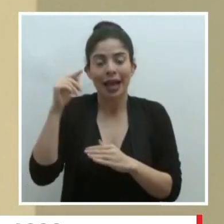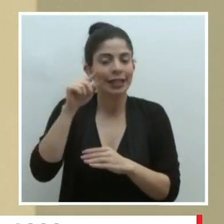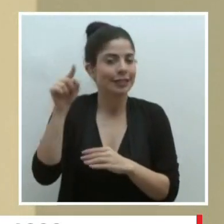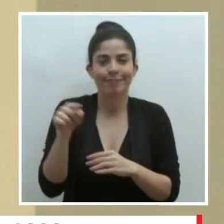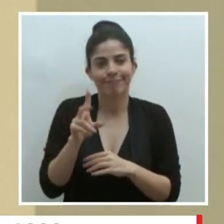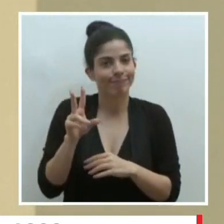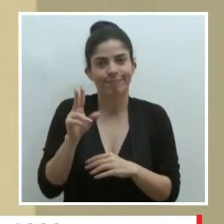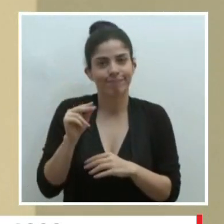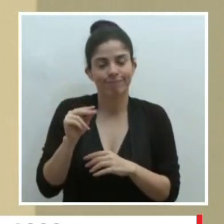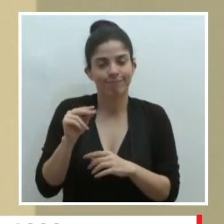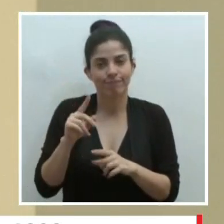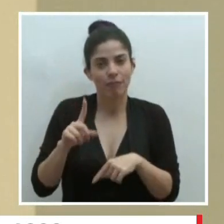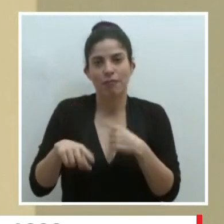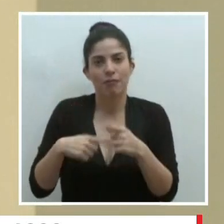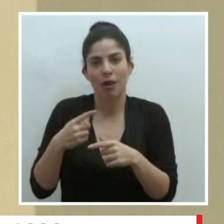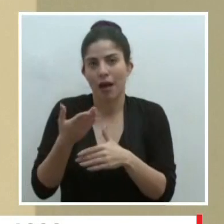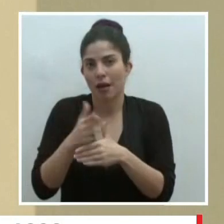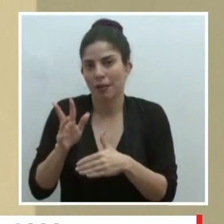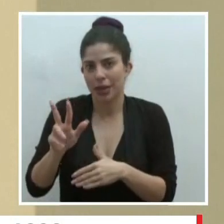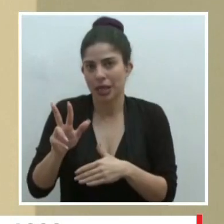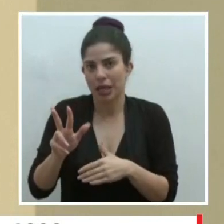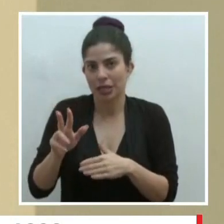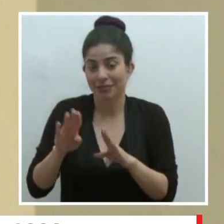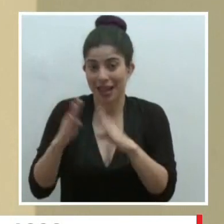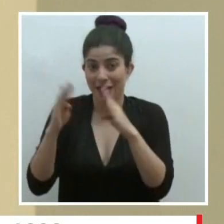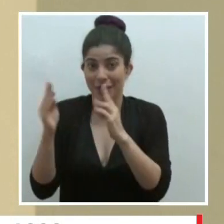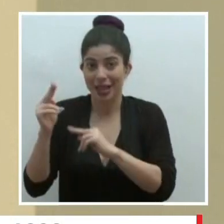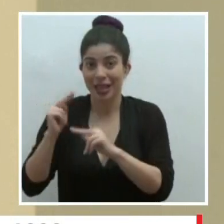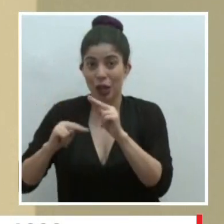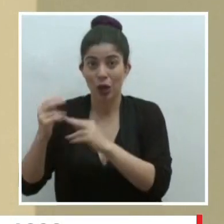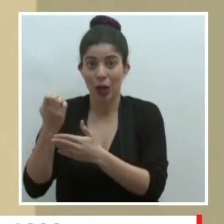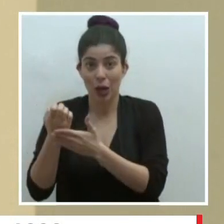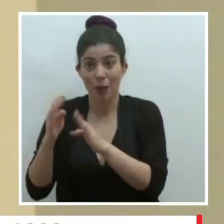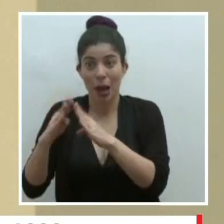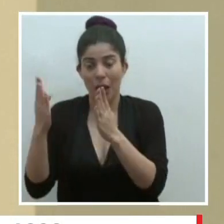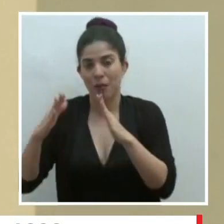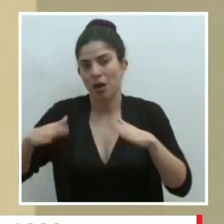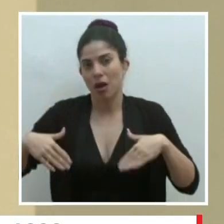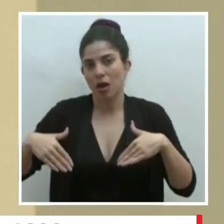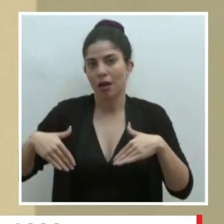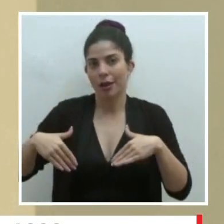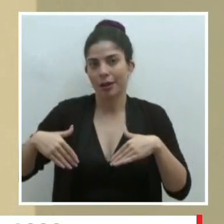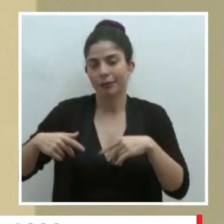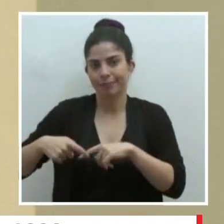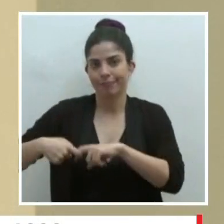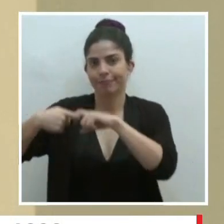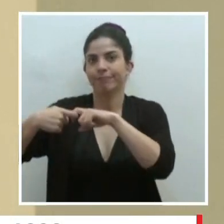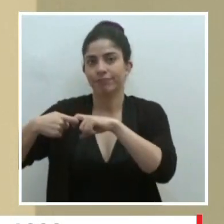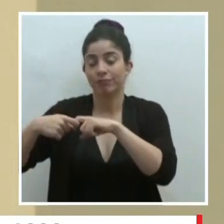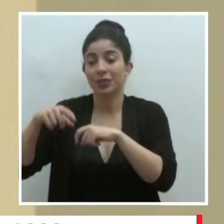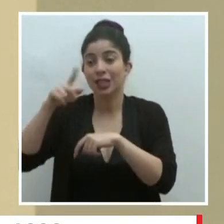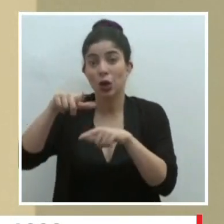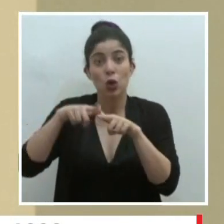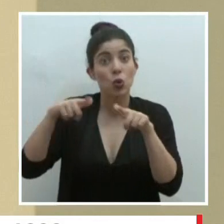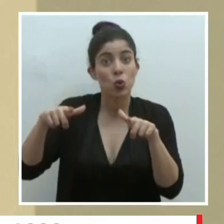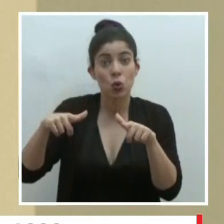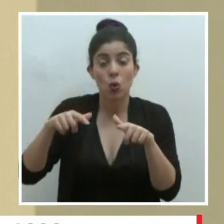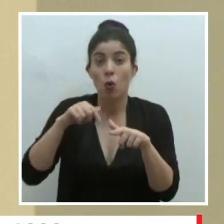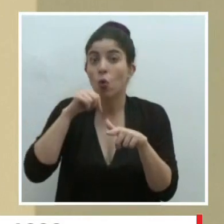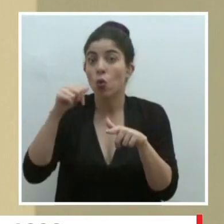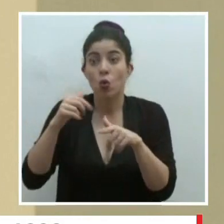se estará avanzando en la fase 3 de apertura económica. Esos distritos en los cuales no se estará aumentando